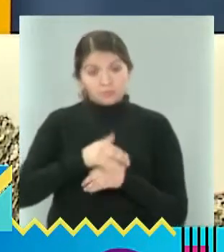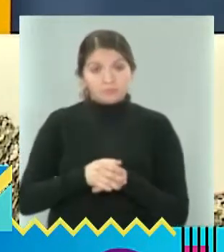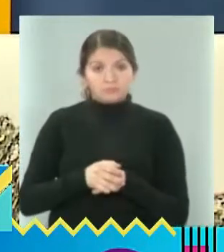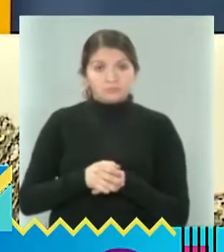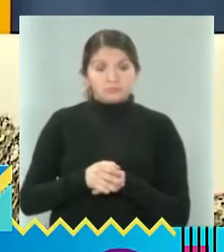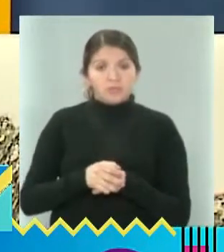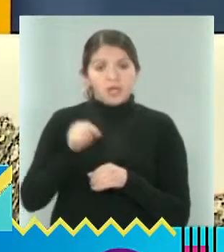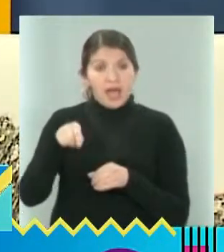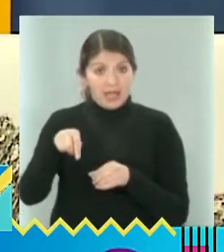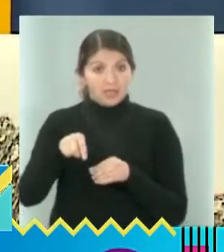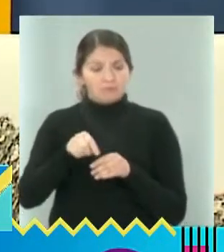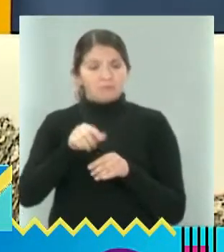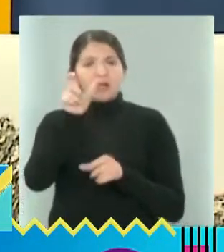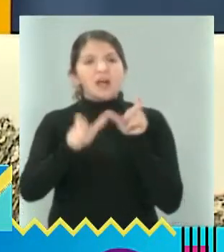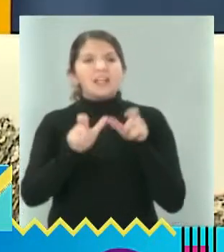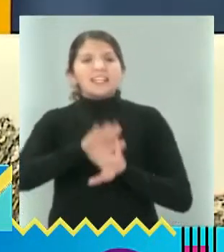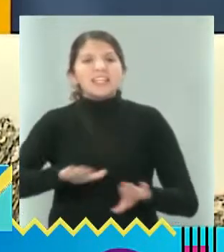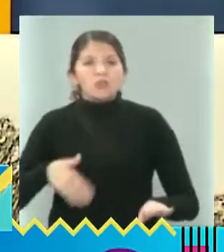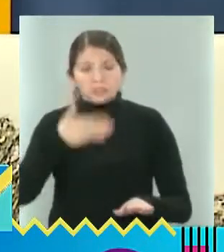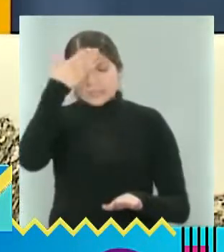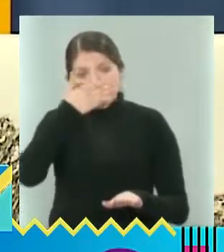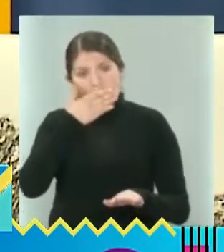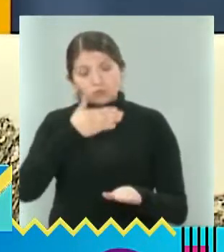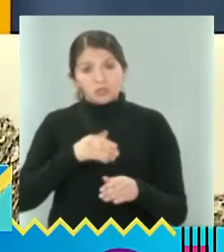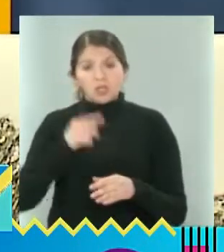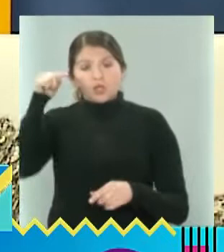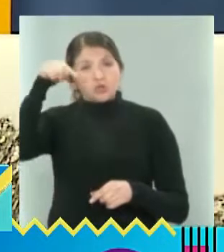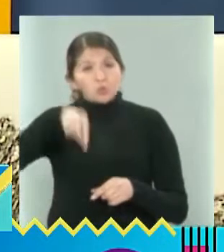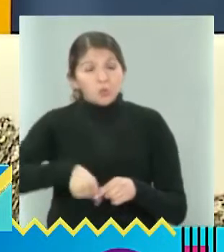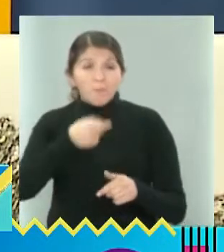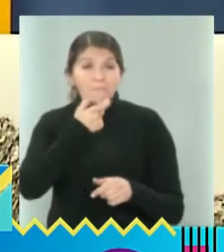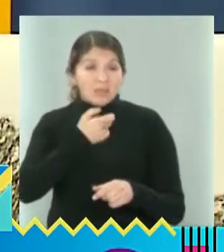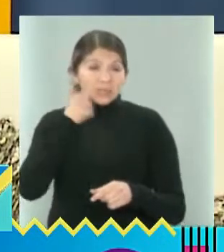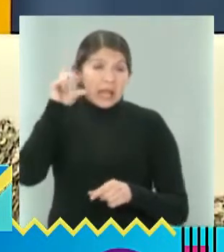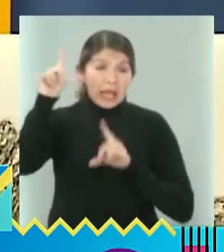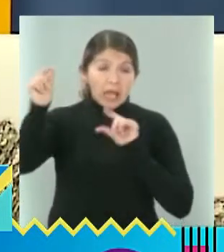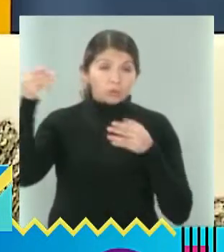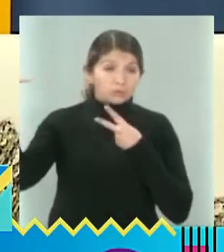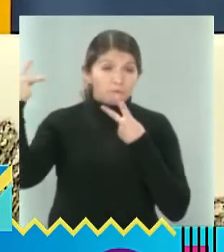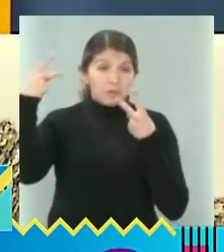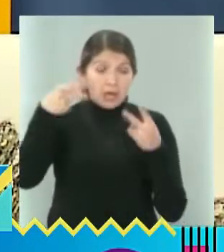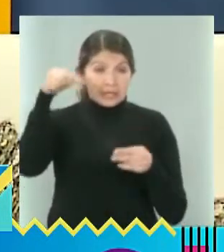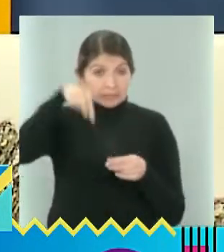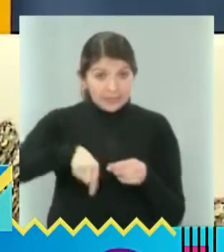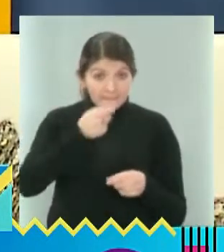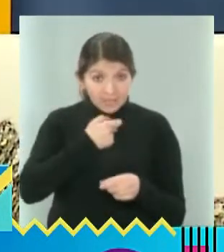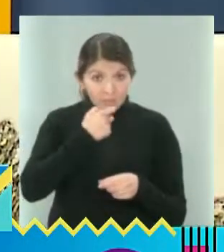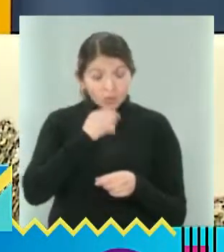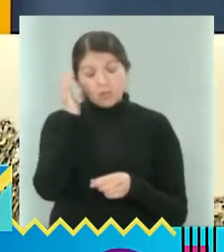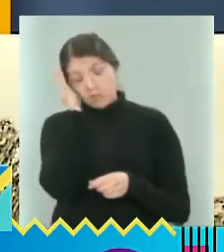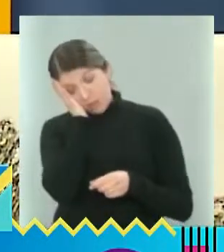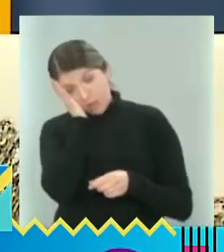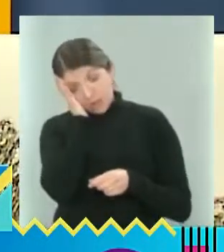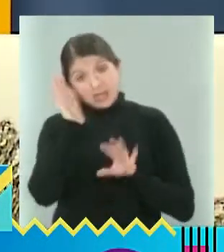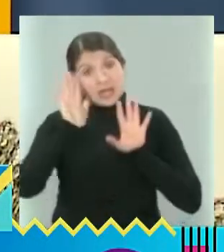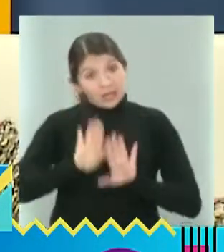chicos internados. Y venían del sur de la provincia y volvían a ver a sus padres en julio y en